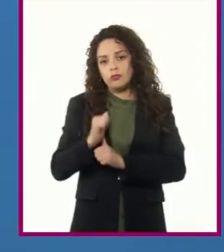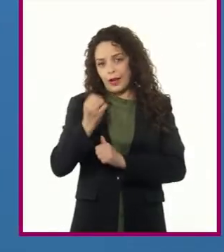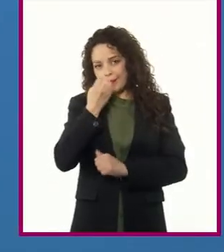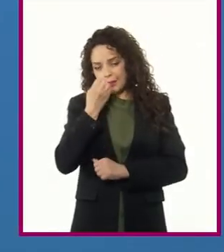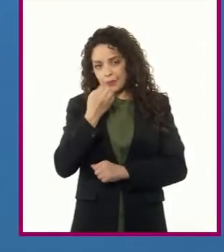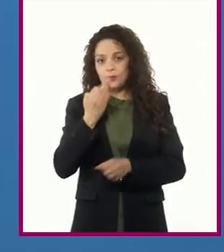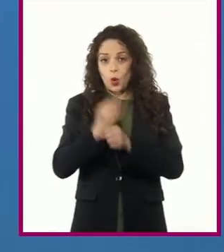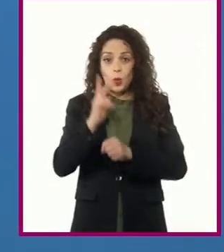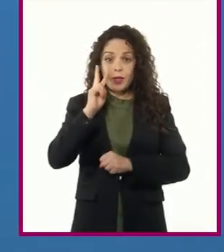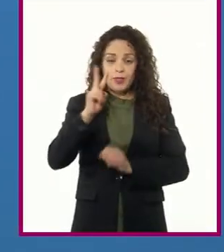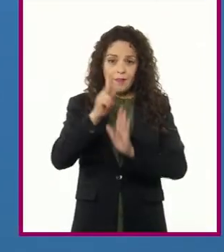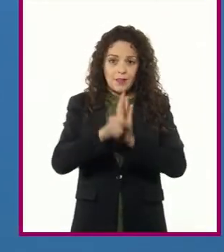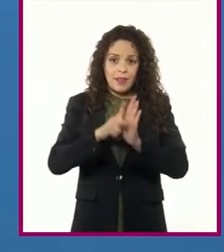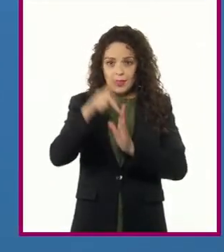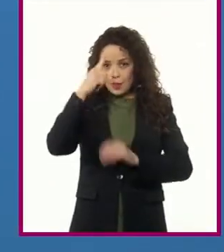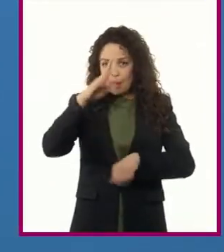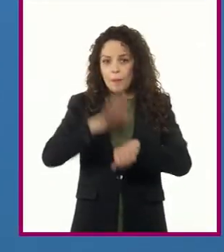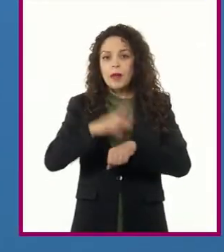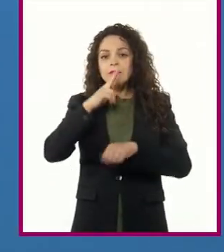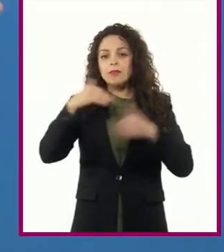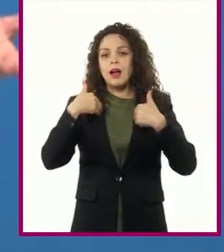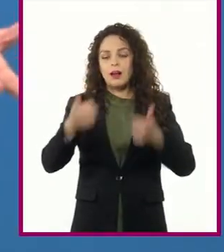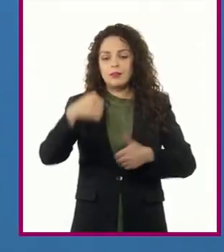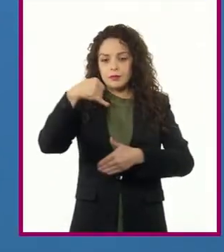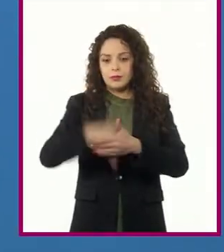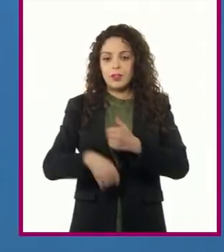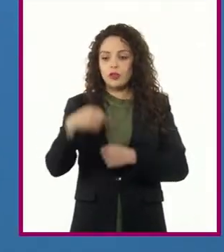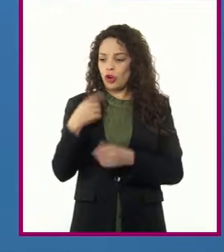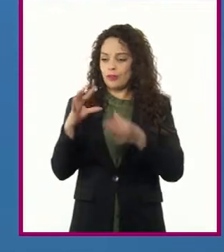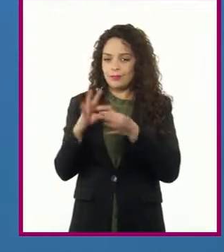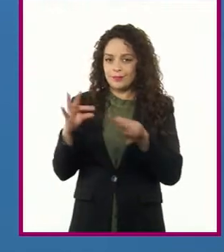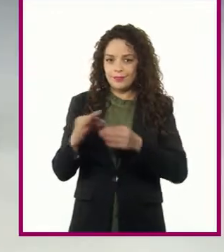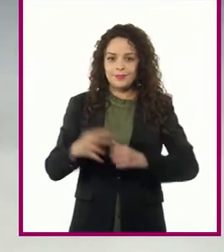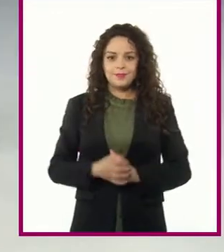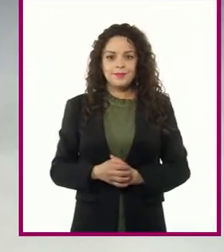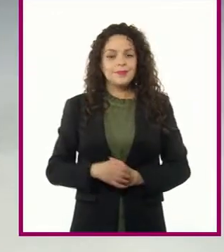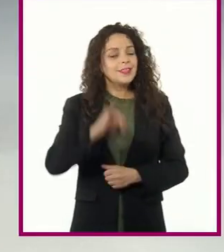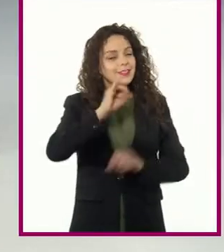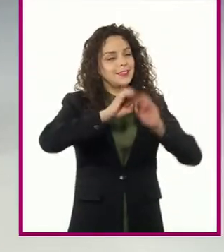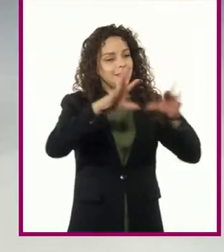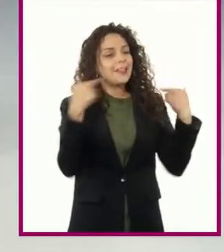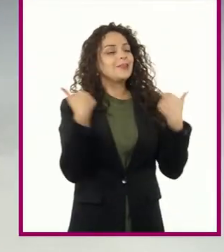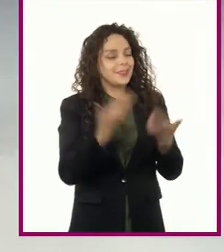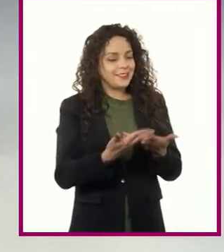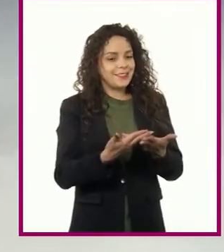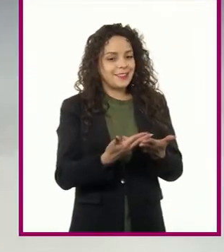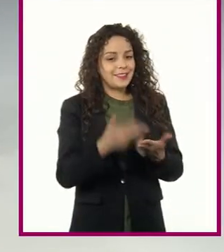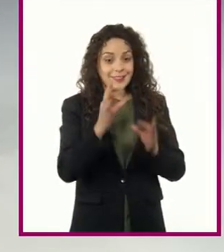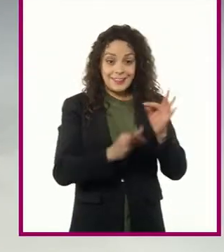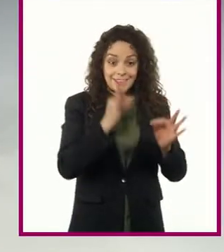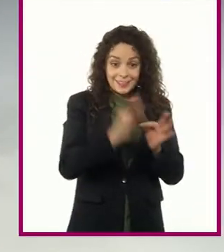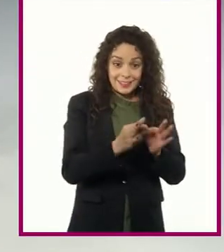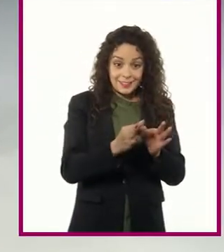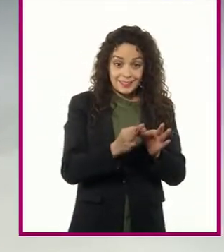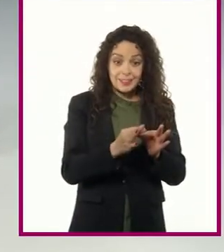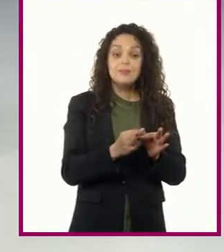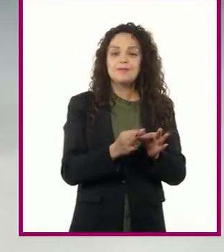el siguiente video para comprender un poco más lo que explico? Claro que sí, maestro. ¿Listas y listos en